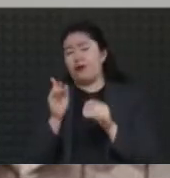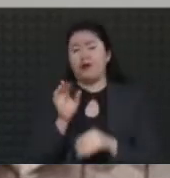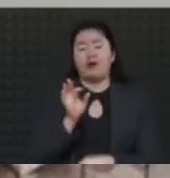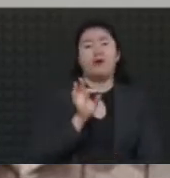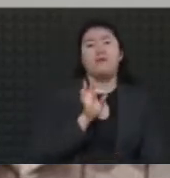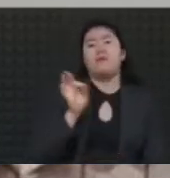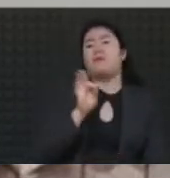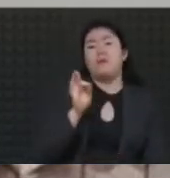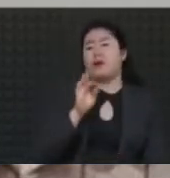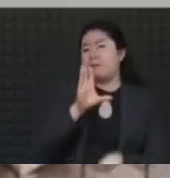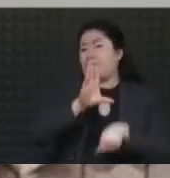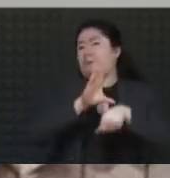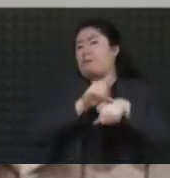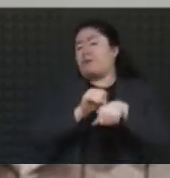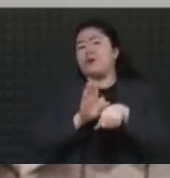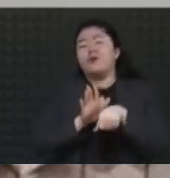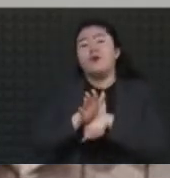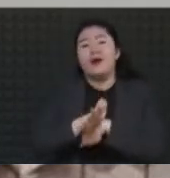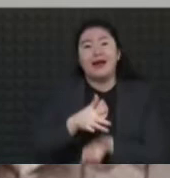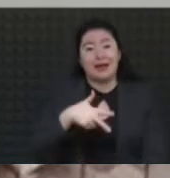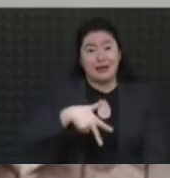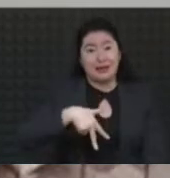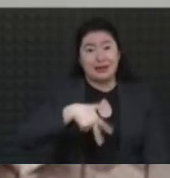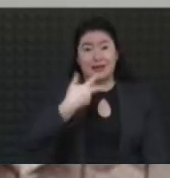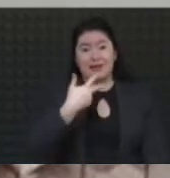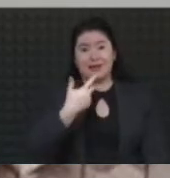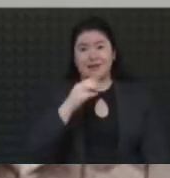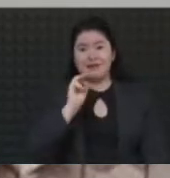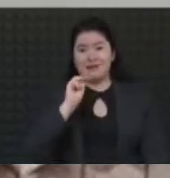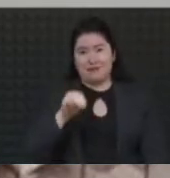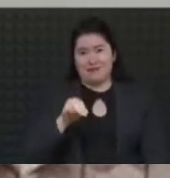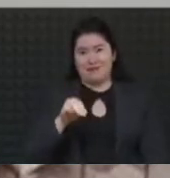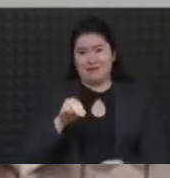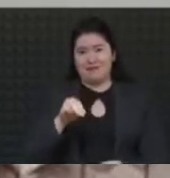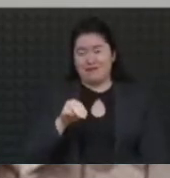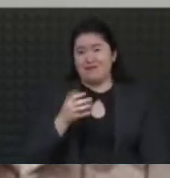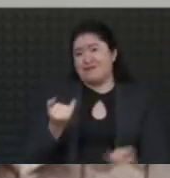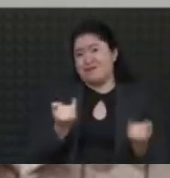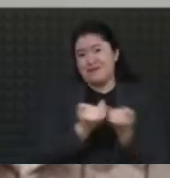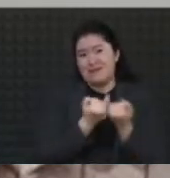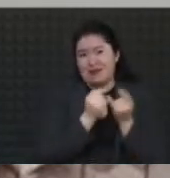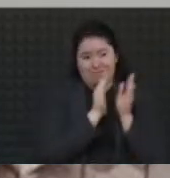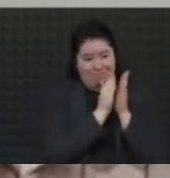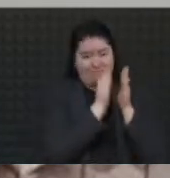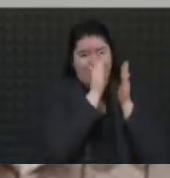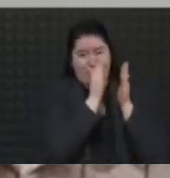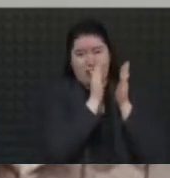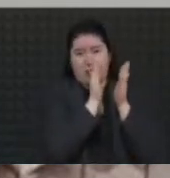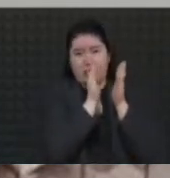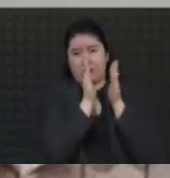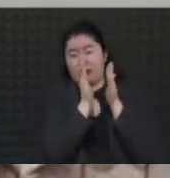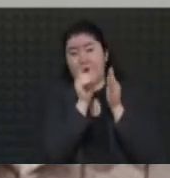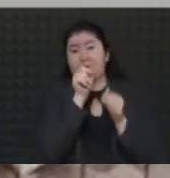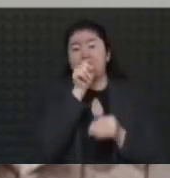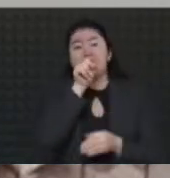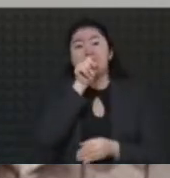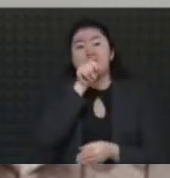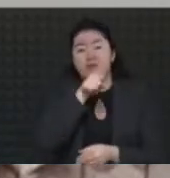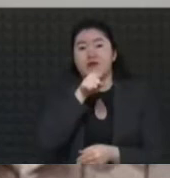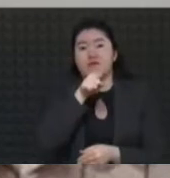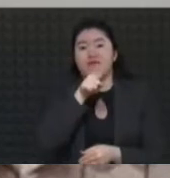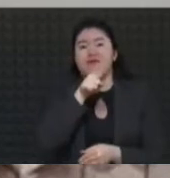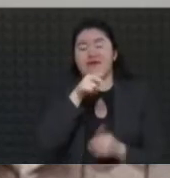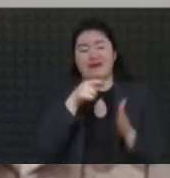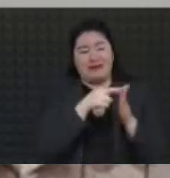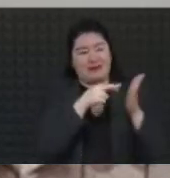13 centímetros. Entonces, dentro del rango de las deflexiones que marca el reglamento, estaría la que está